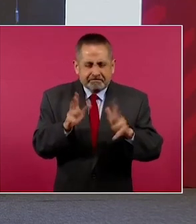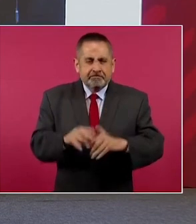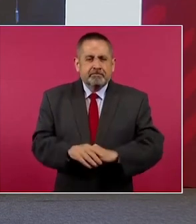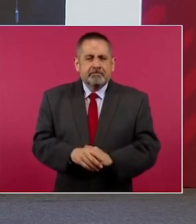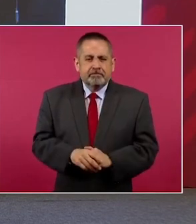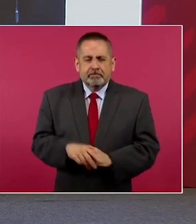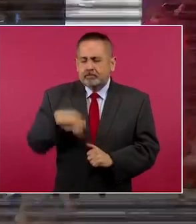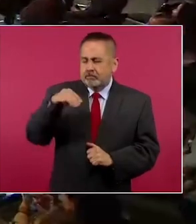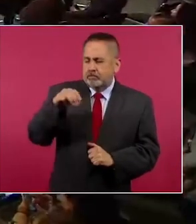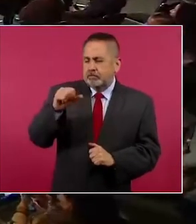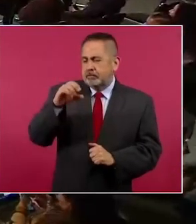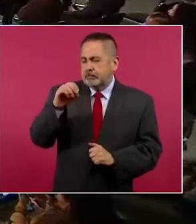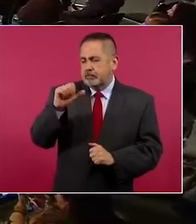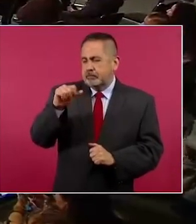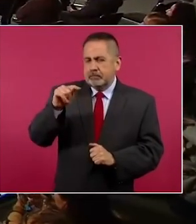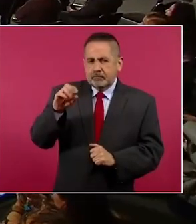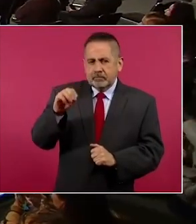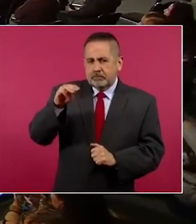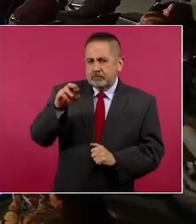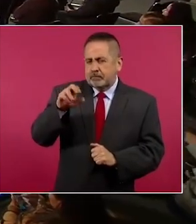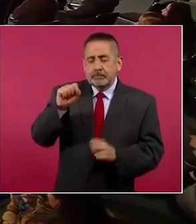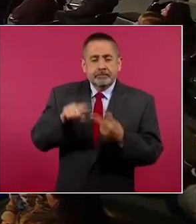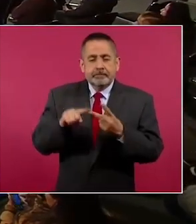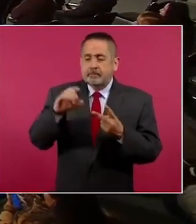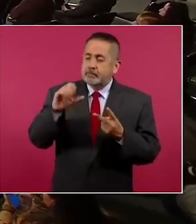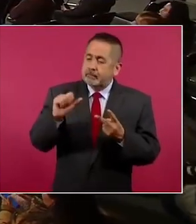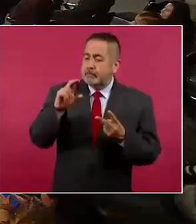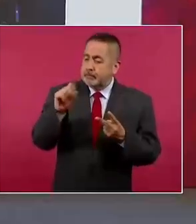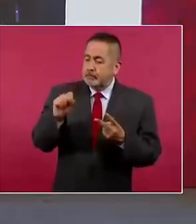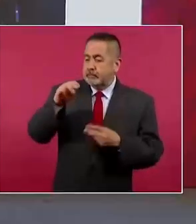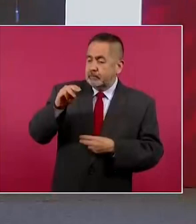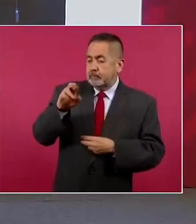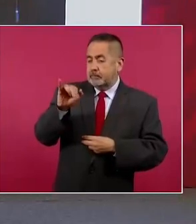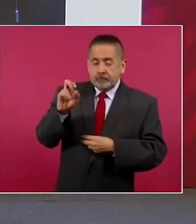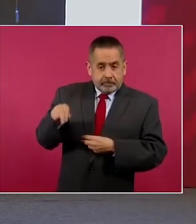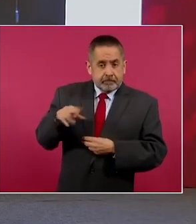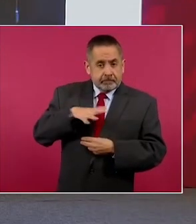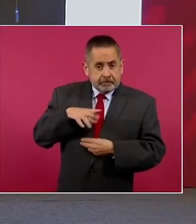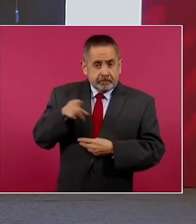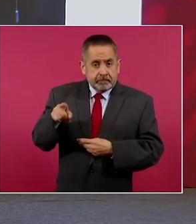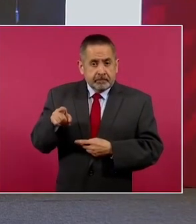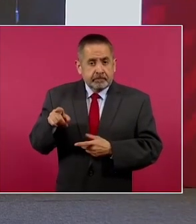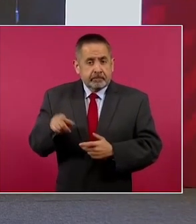Bueno, Marco Antonio Mares, que está aquí, Carlos Marín,